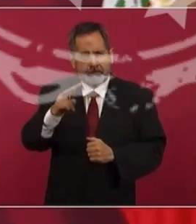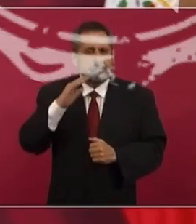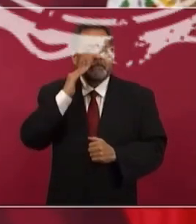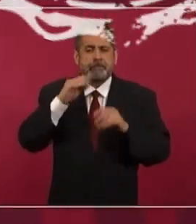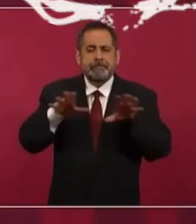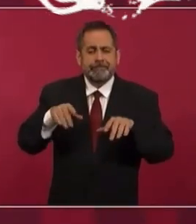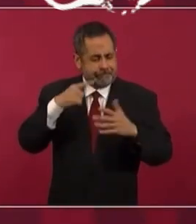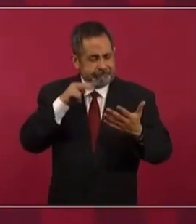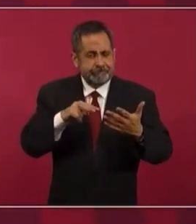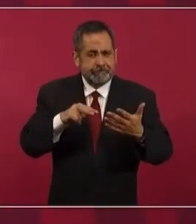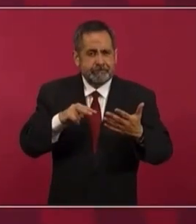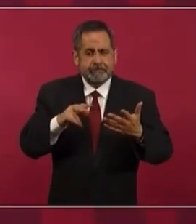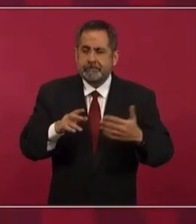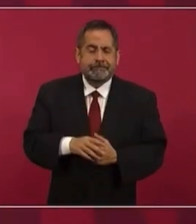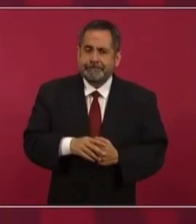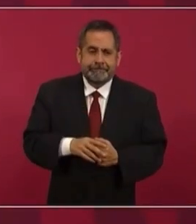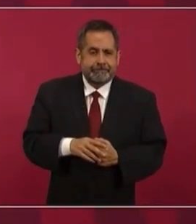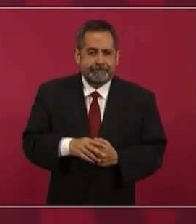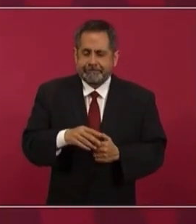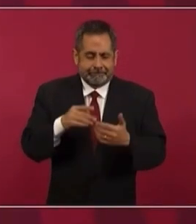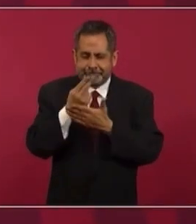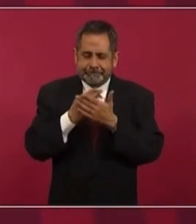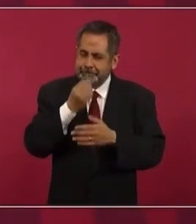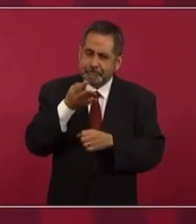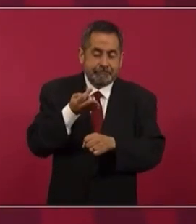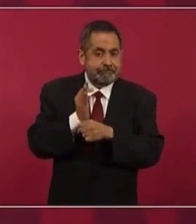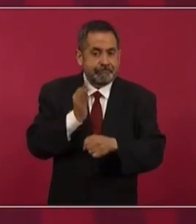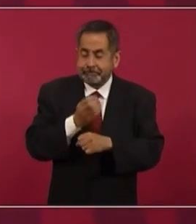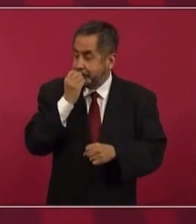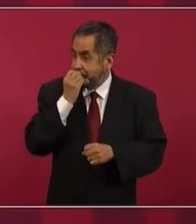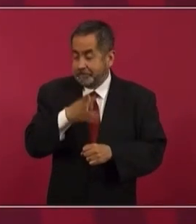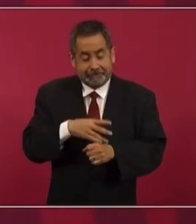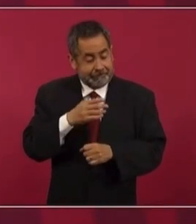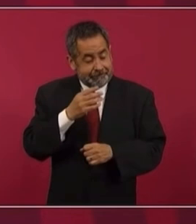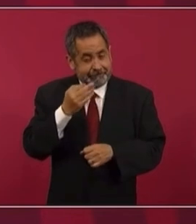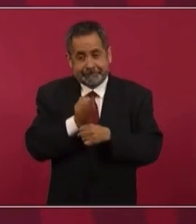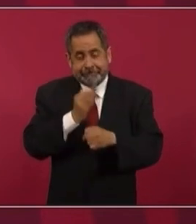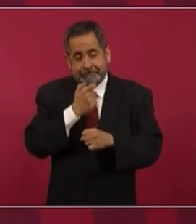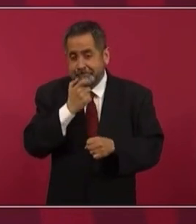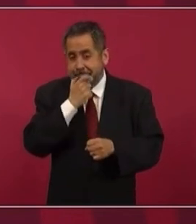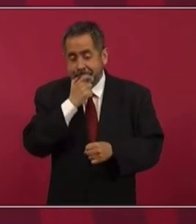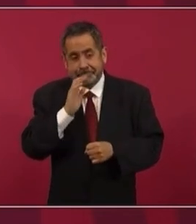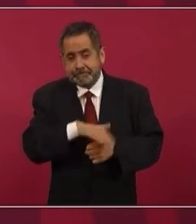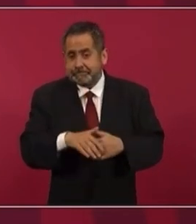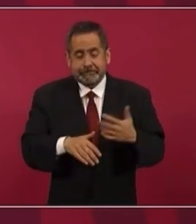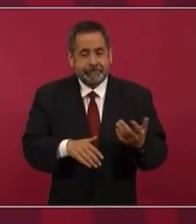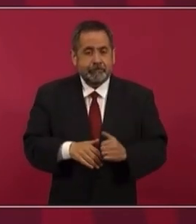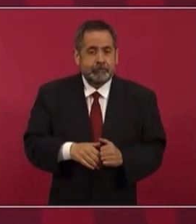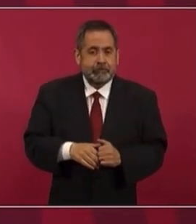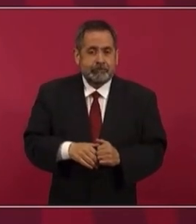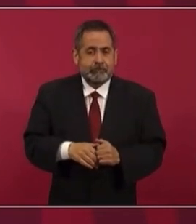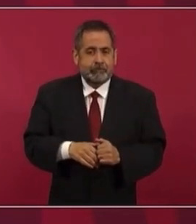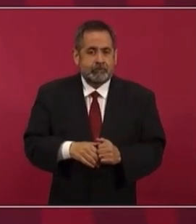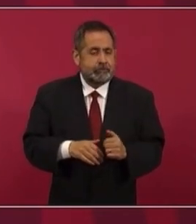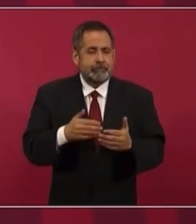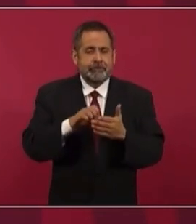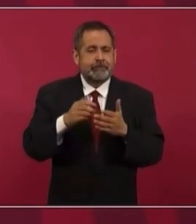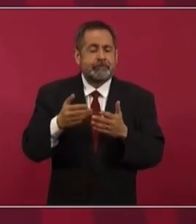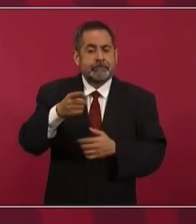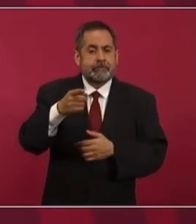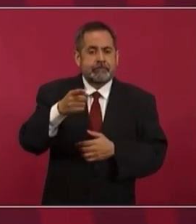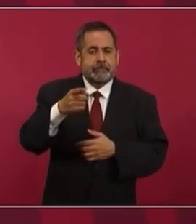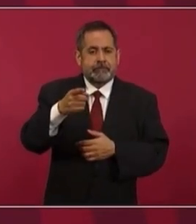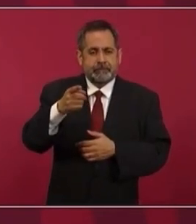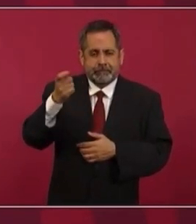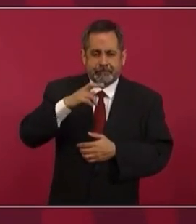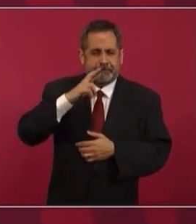en el Face. Hay unos memes de veras que ingeniosos, me hacen reír. Ahora con lo de